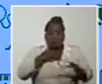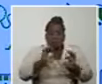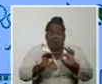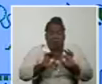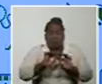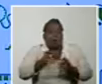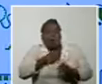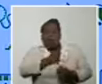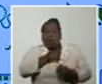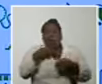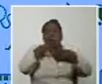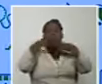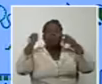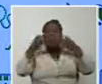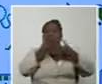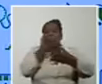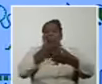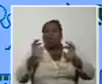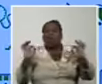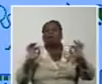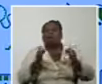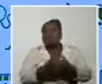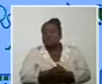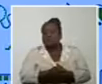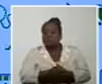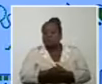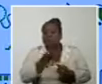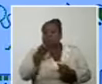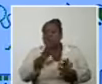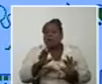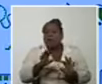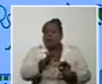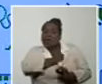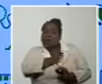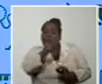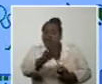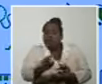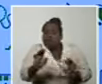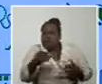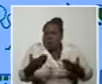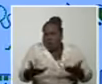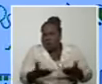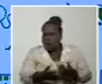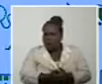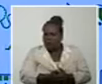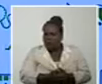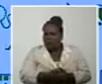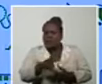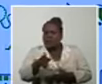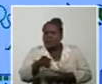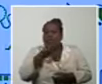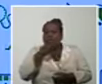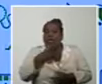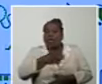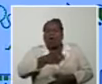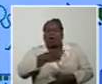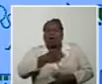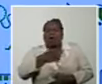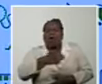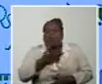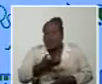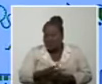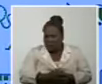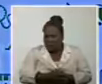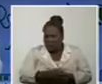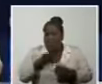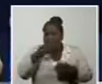que protegerse o de no contagiar a otros si padece incluso de un supuesto catarro? Oiga,